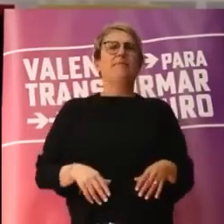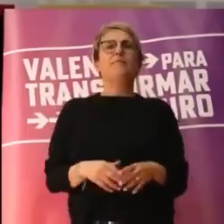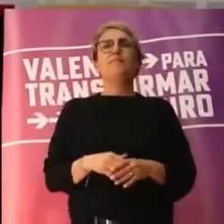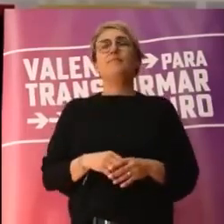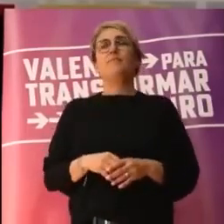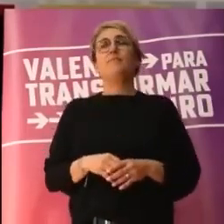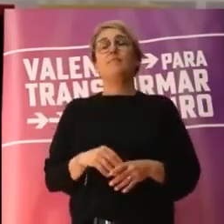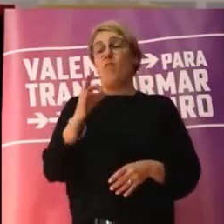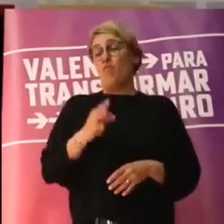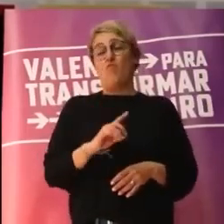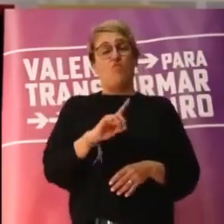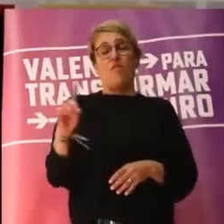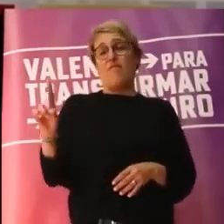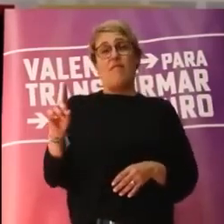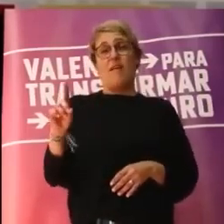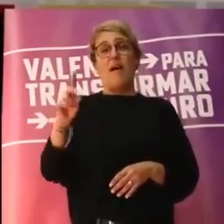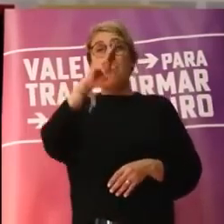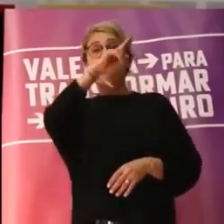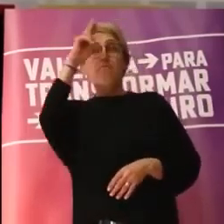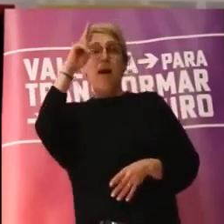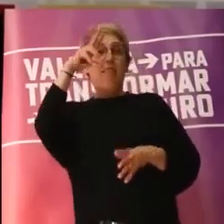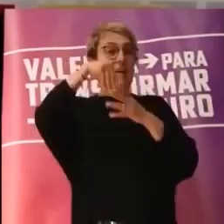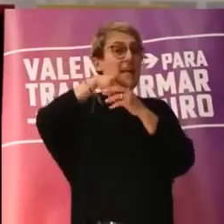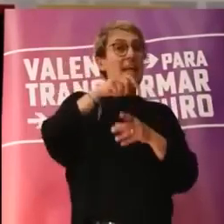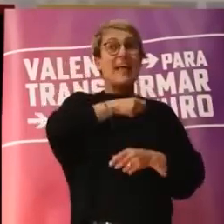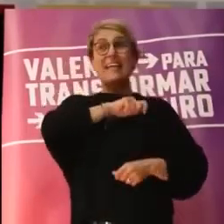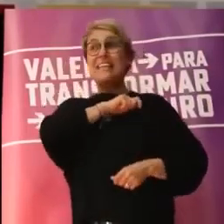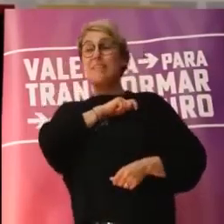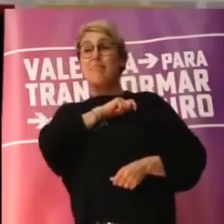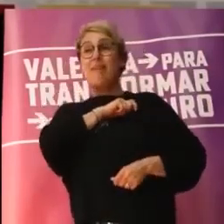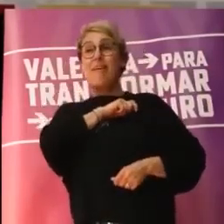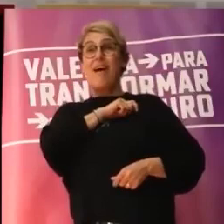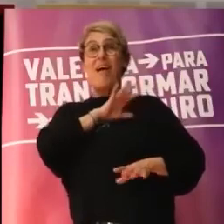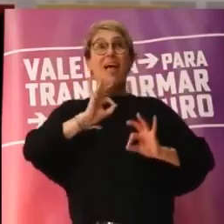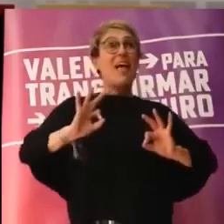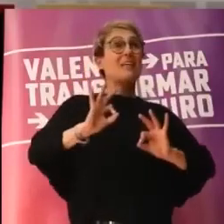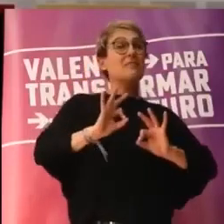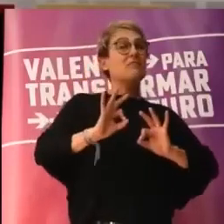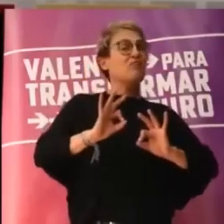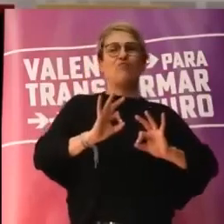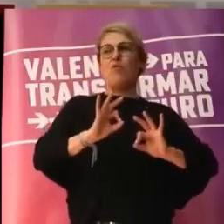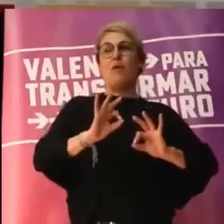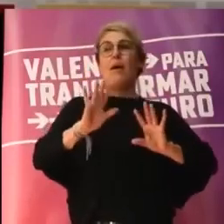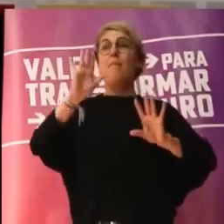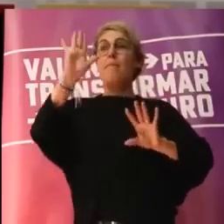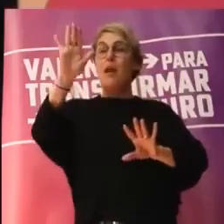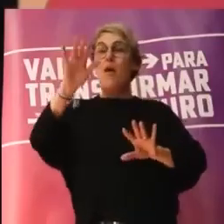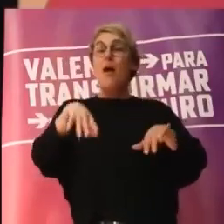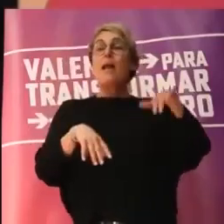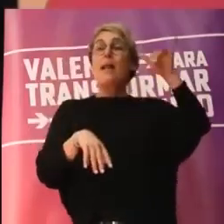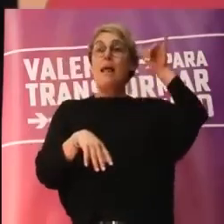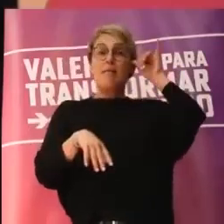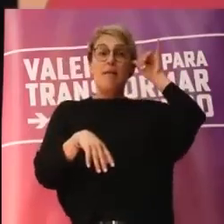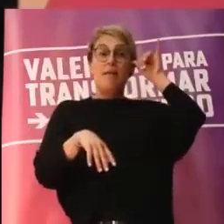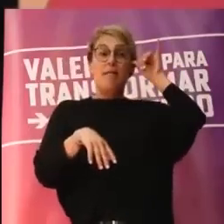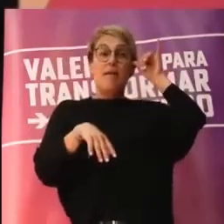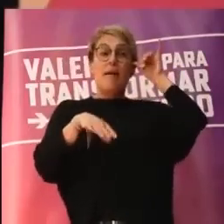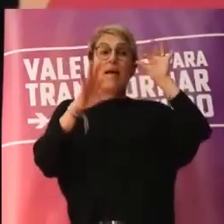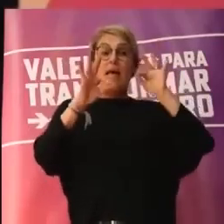Y no es verdad que Madrid sea España, pero sí es verdad que la derecha ahora es madrileña. Pinta algo